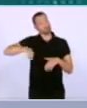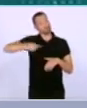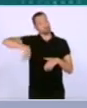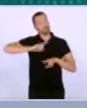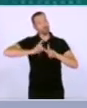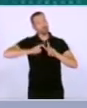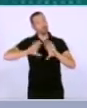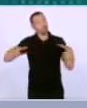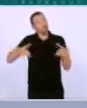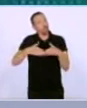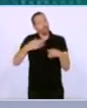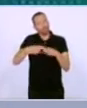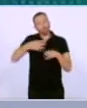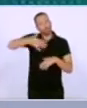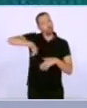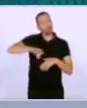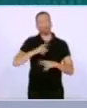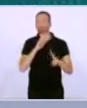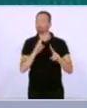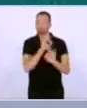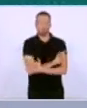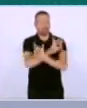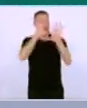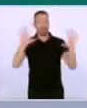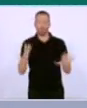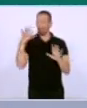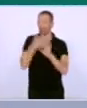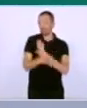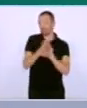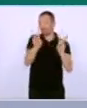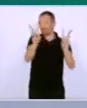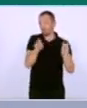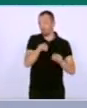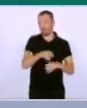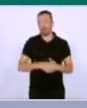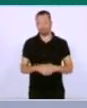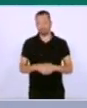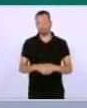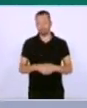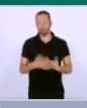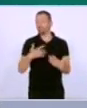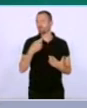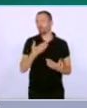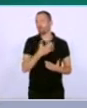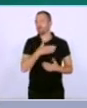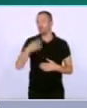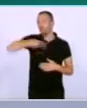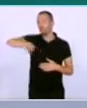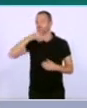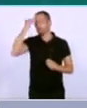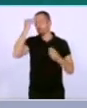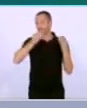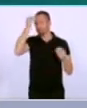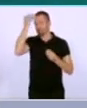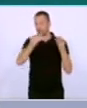habla con Claridad sobre este asunto y yo Les animo a todos a pensar si después de haber